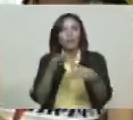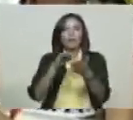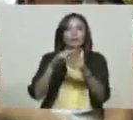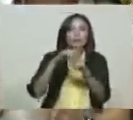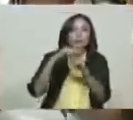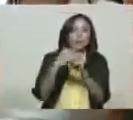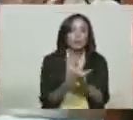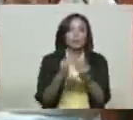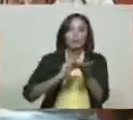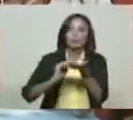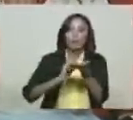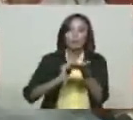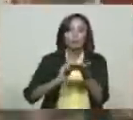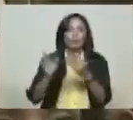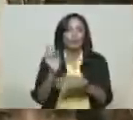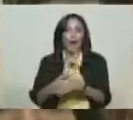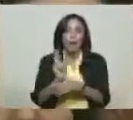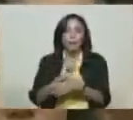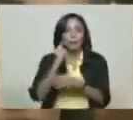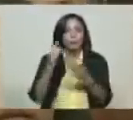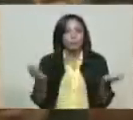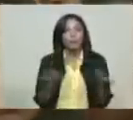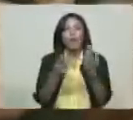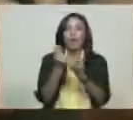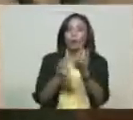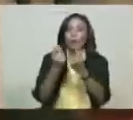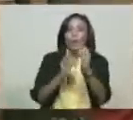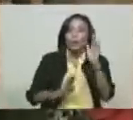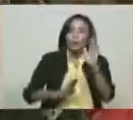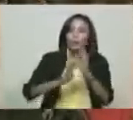profunda con una nueva economía.